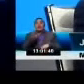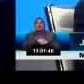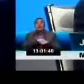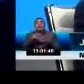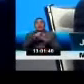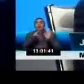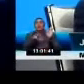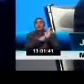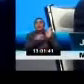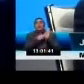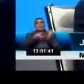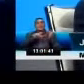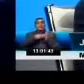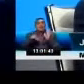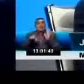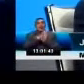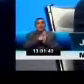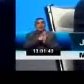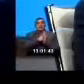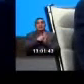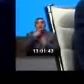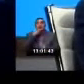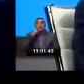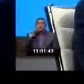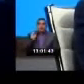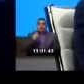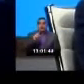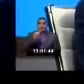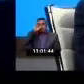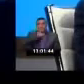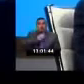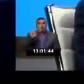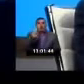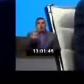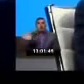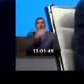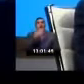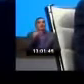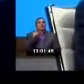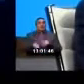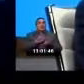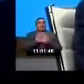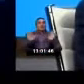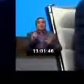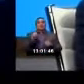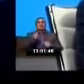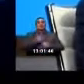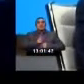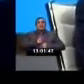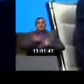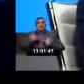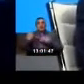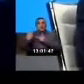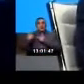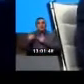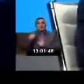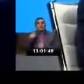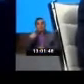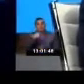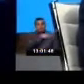tener alguien que nos caiga encima para decirnos, miren, no hagan reuniones de más de 10, 25 personas. Es la